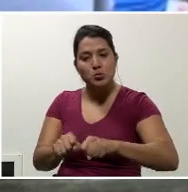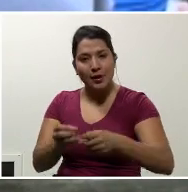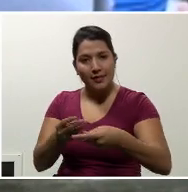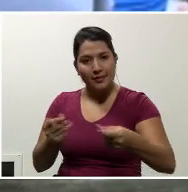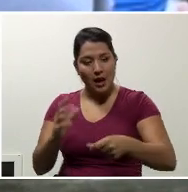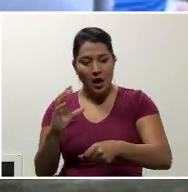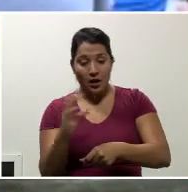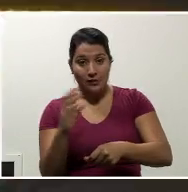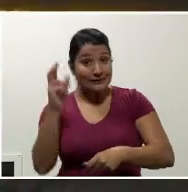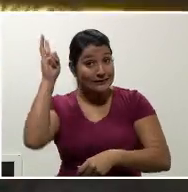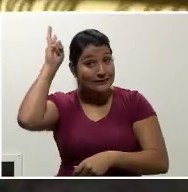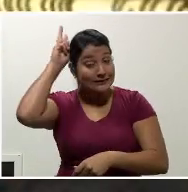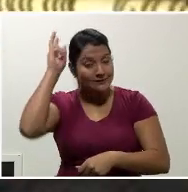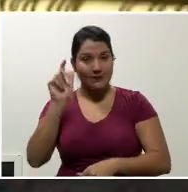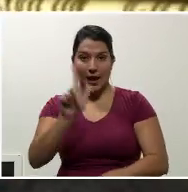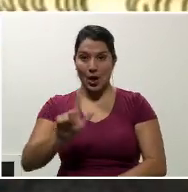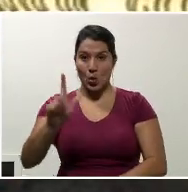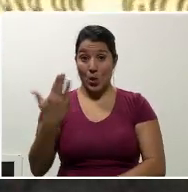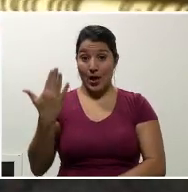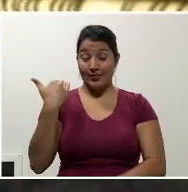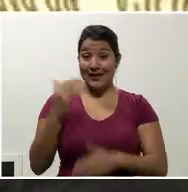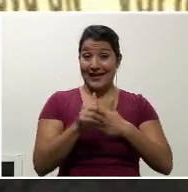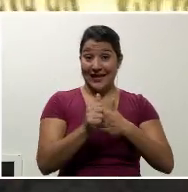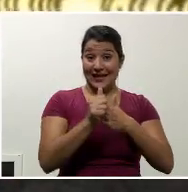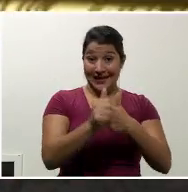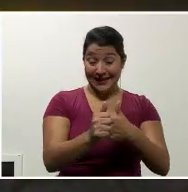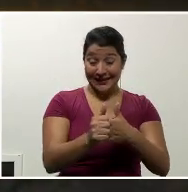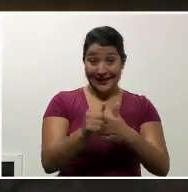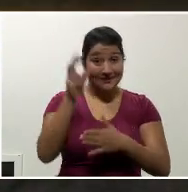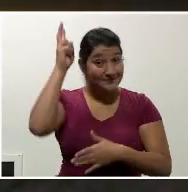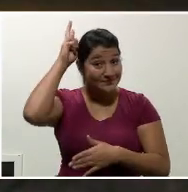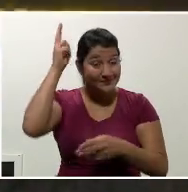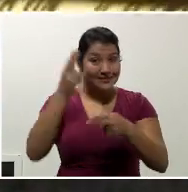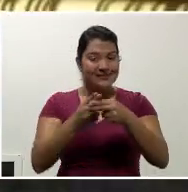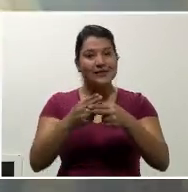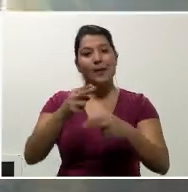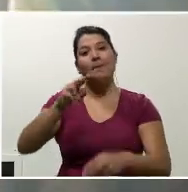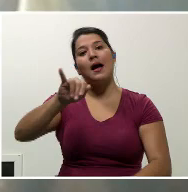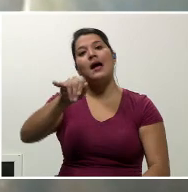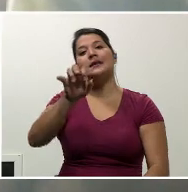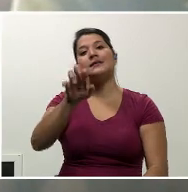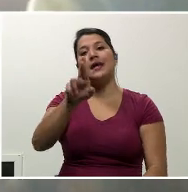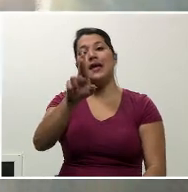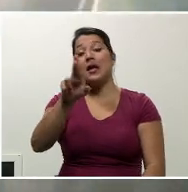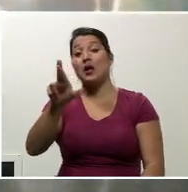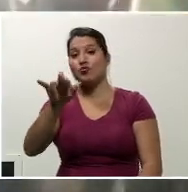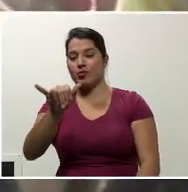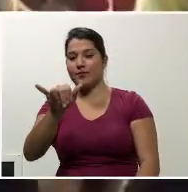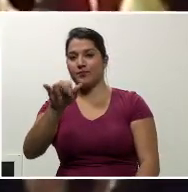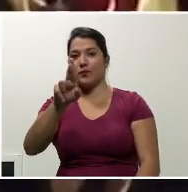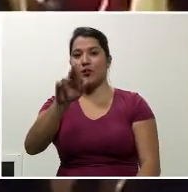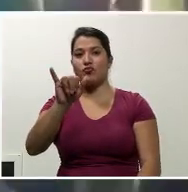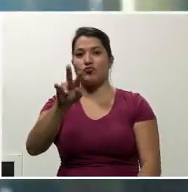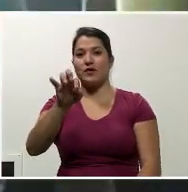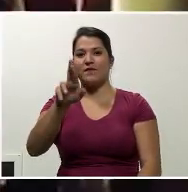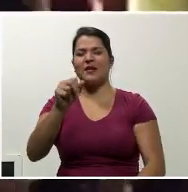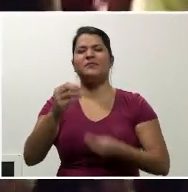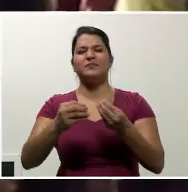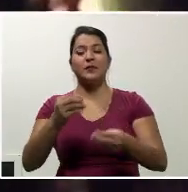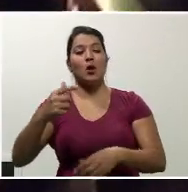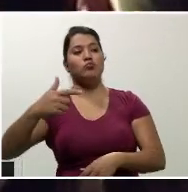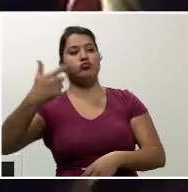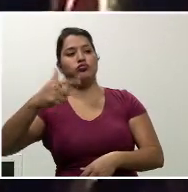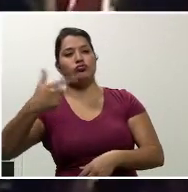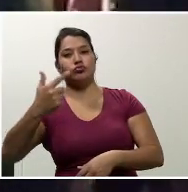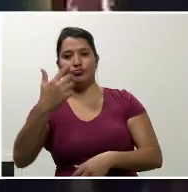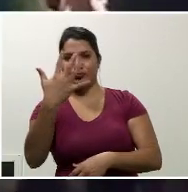en territorios indígenas. El lunes anterior, el líder indígena Jerry Rivera fue asesinado con 5 impactos de bala. El ataque se dio en medio de un enfrentamiento